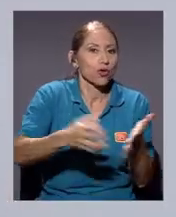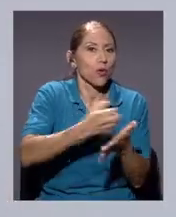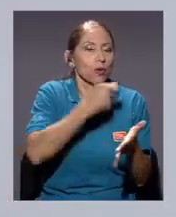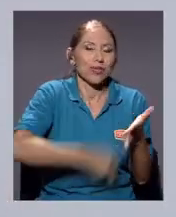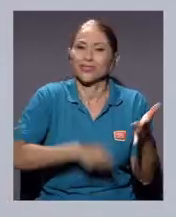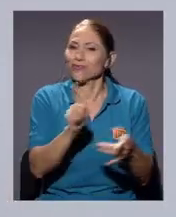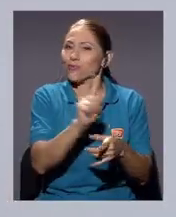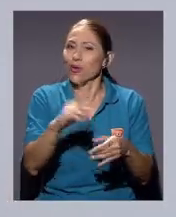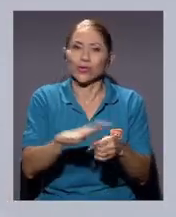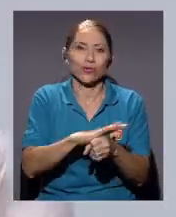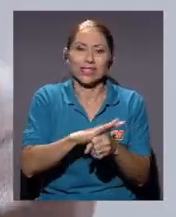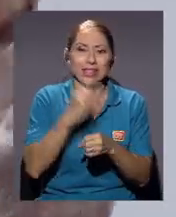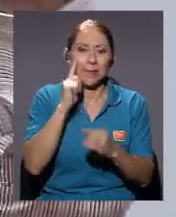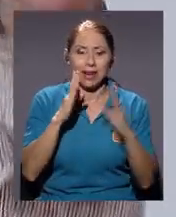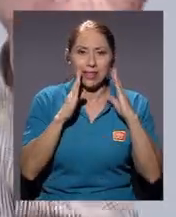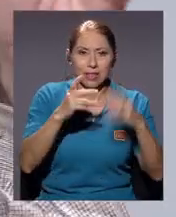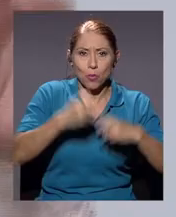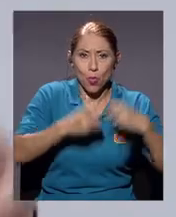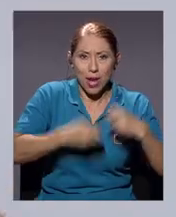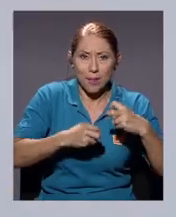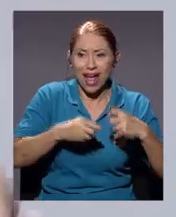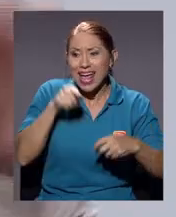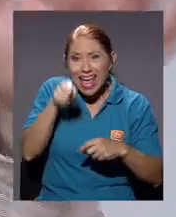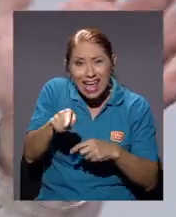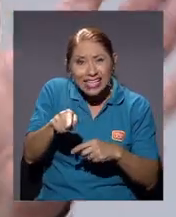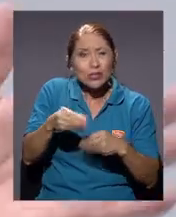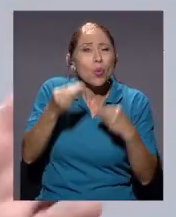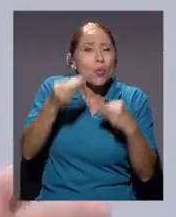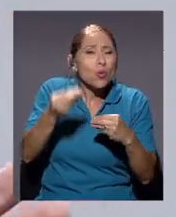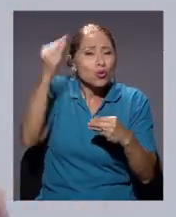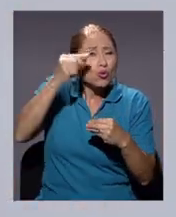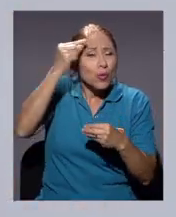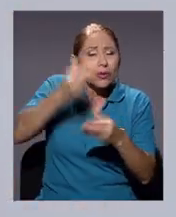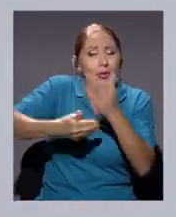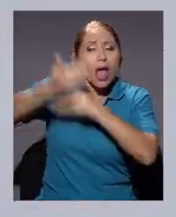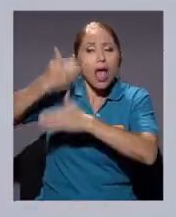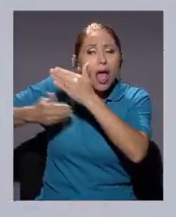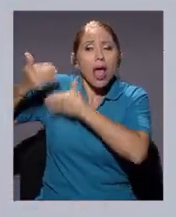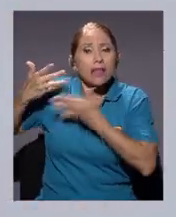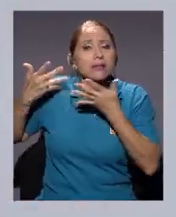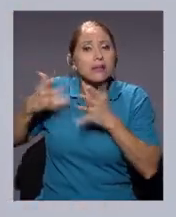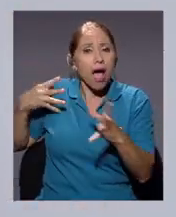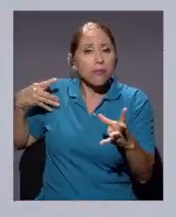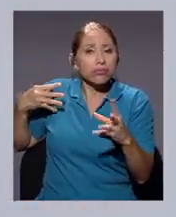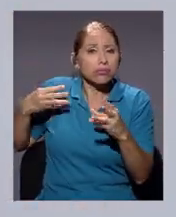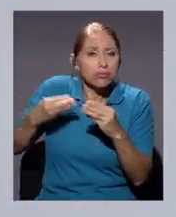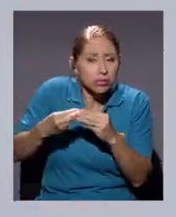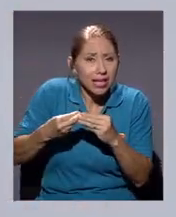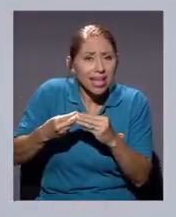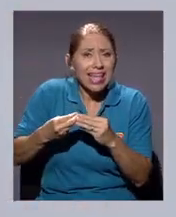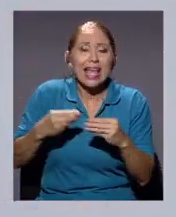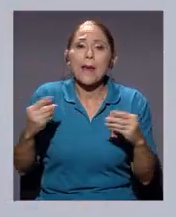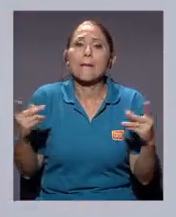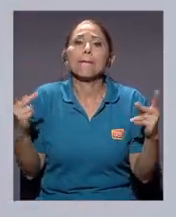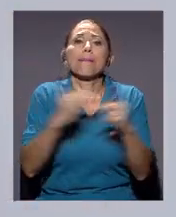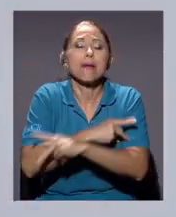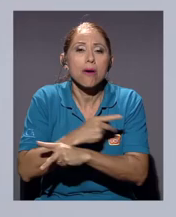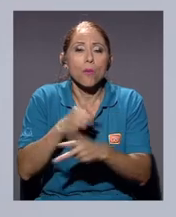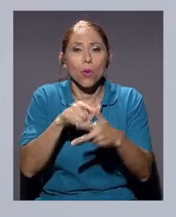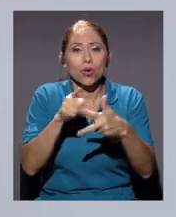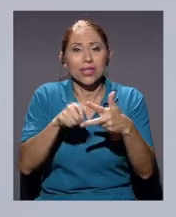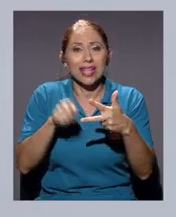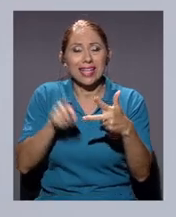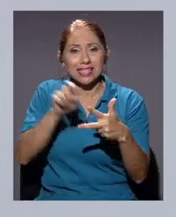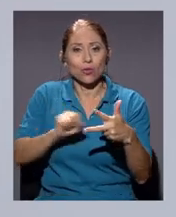para atender el problema ahora esto tiene un trasfondo que viene desde muchas administraciones anteriores y que se tiende a grabar por tres hechos que me parece que son